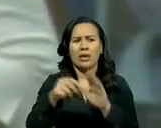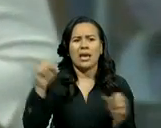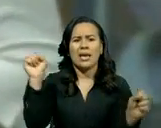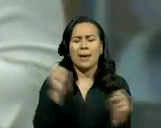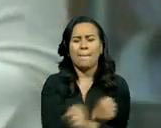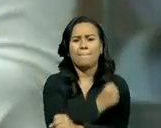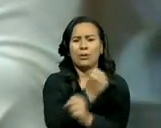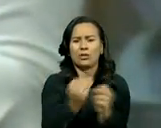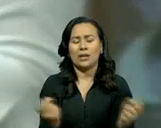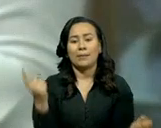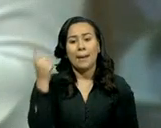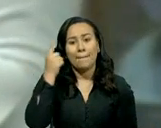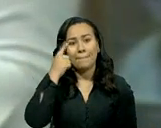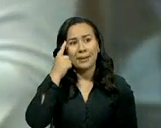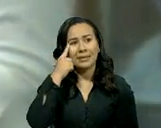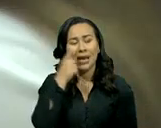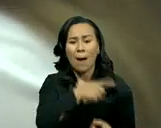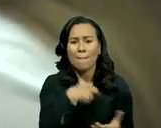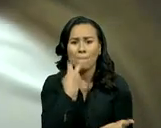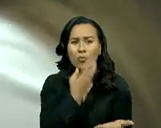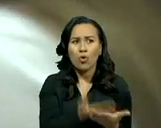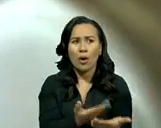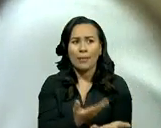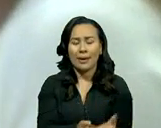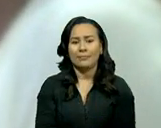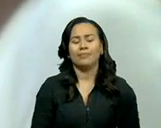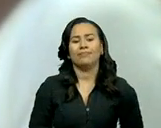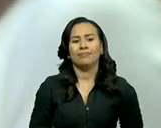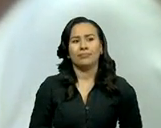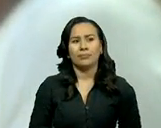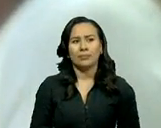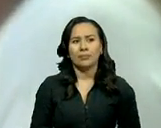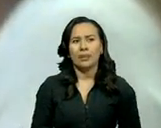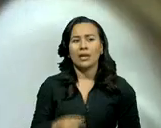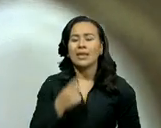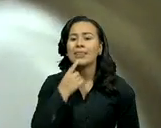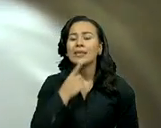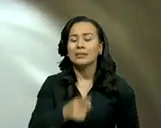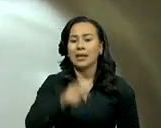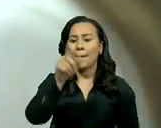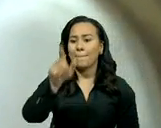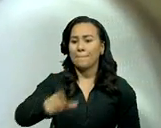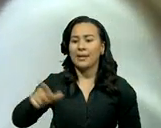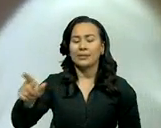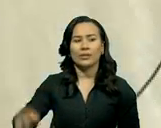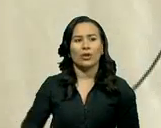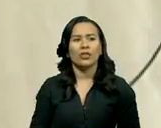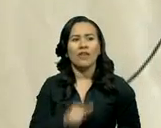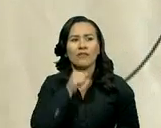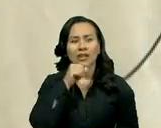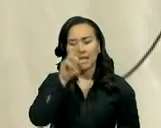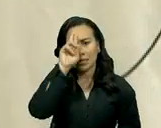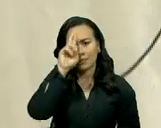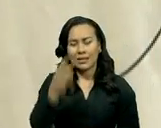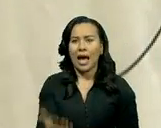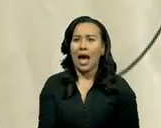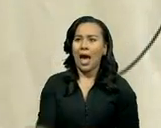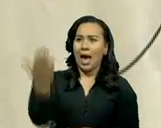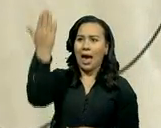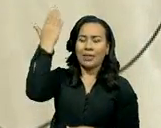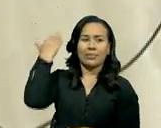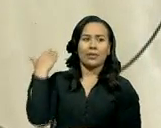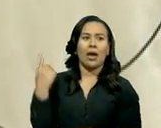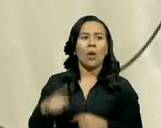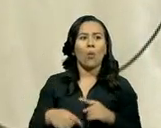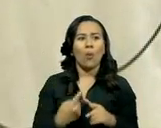imposible considerarlo como una prueba. Y aquí aprovechó para fustigar a quienes considera violaron procedimientos en la década pasada, que